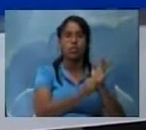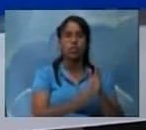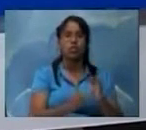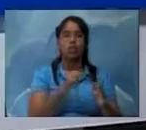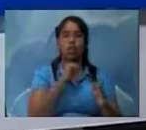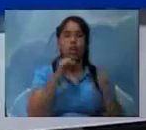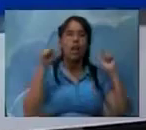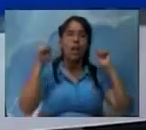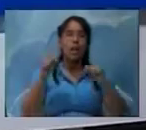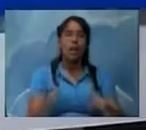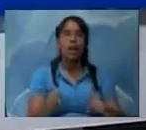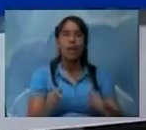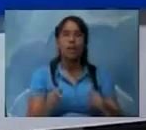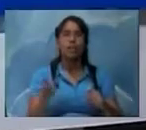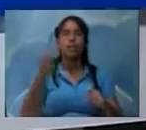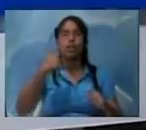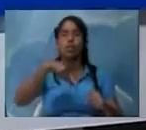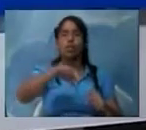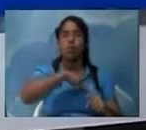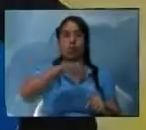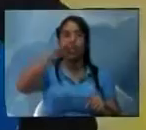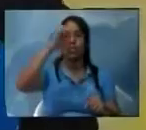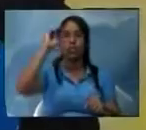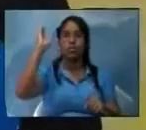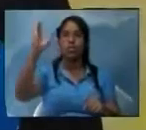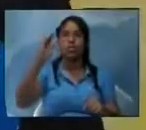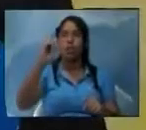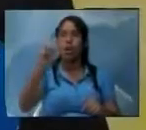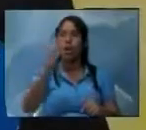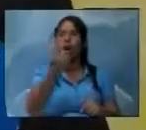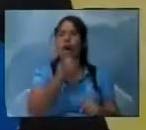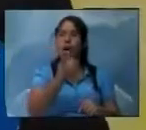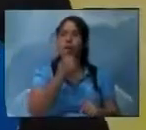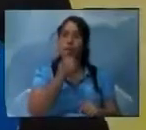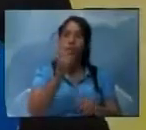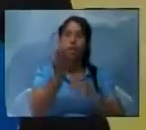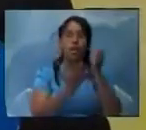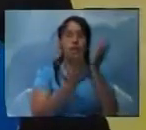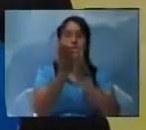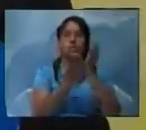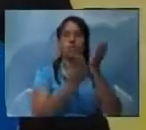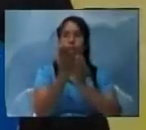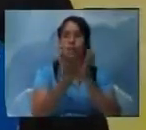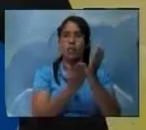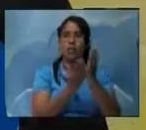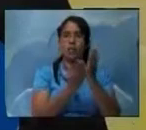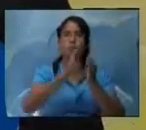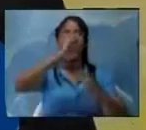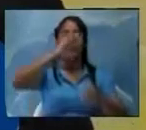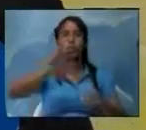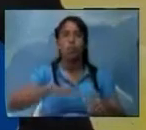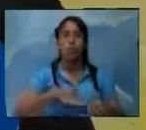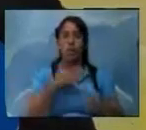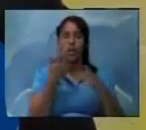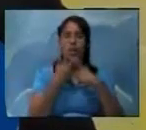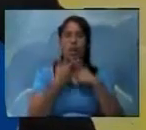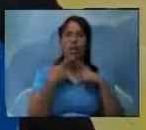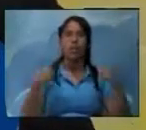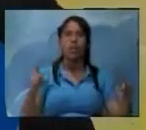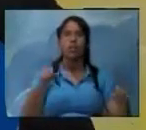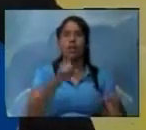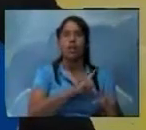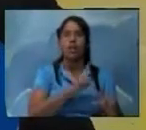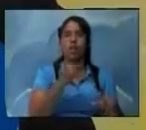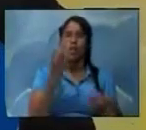He aquí, nuestro Dios, a quien servimos, puede librarnos